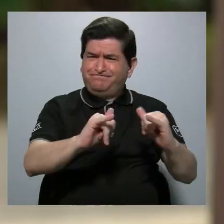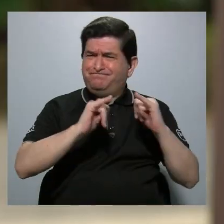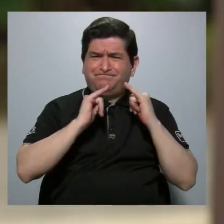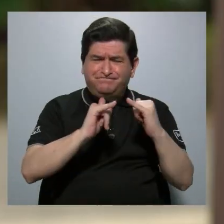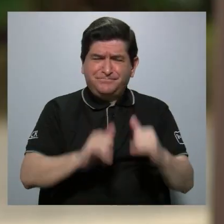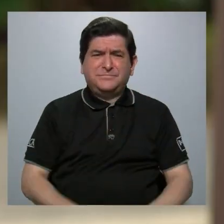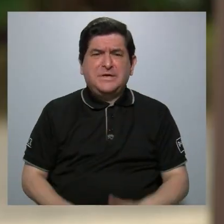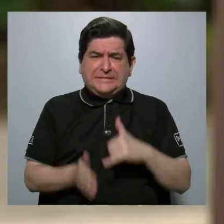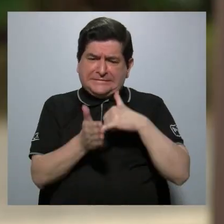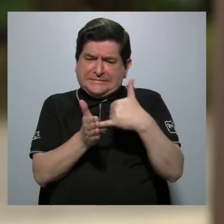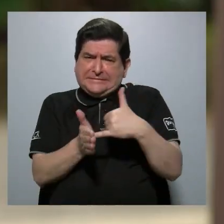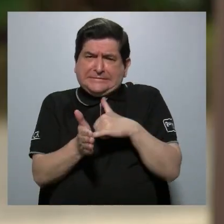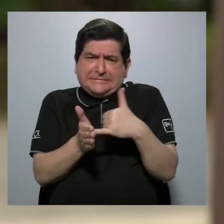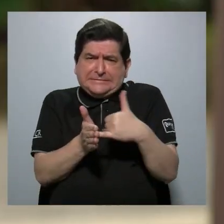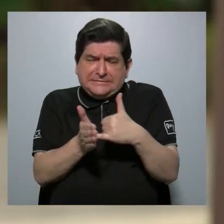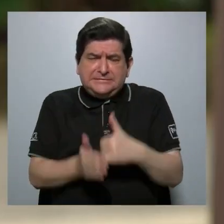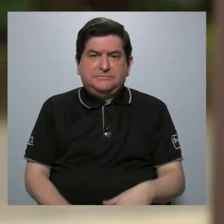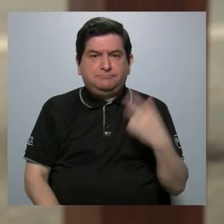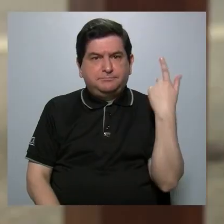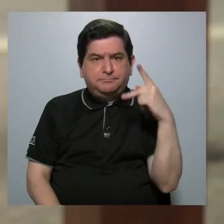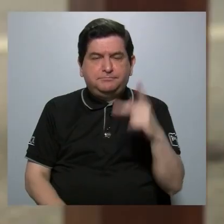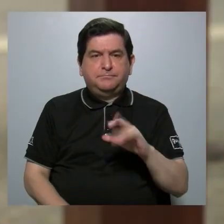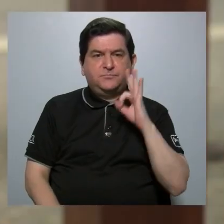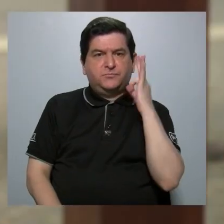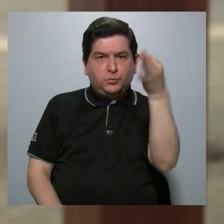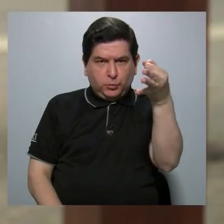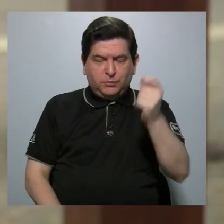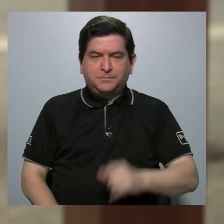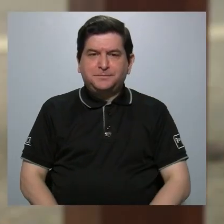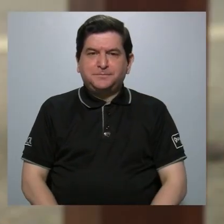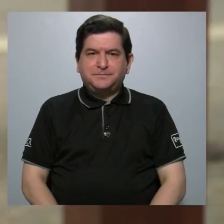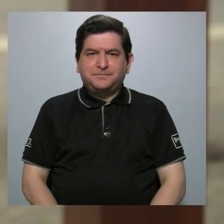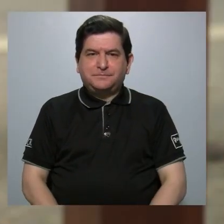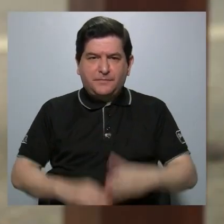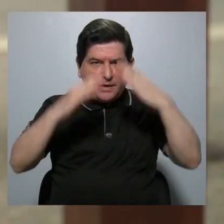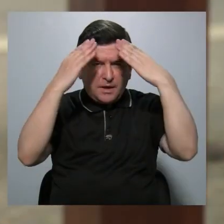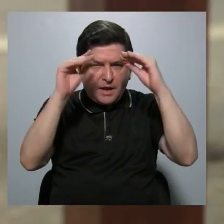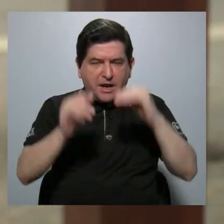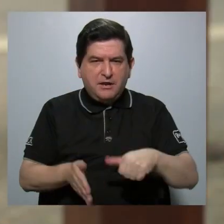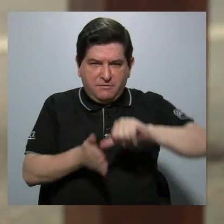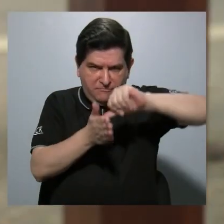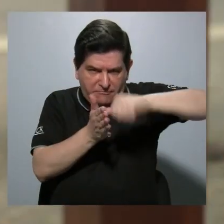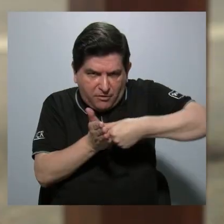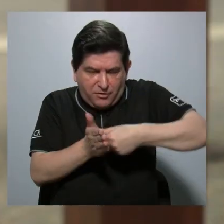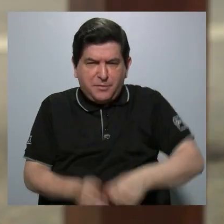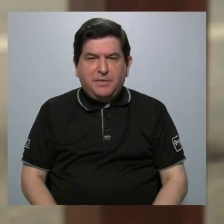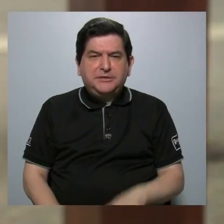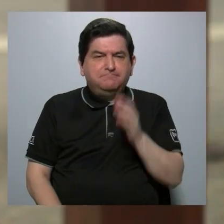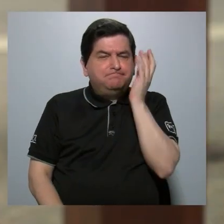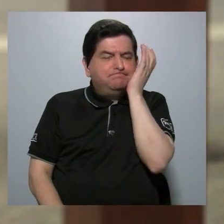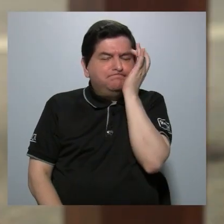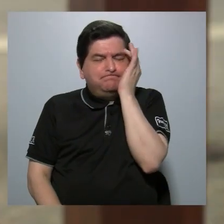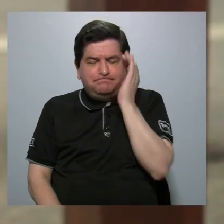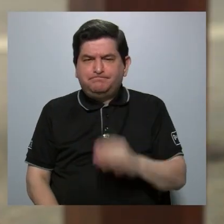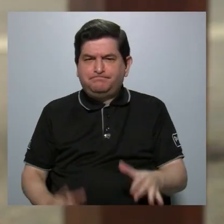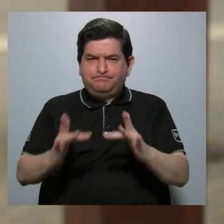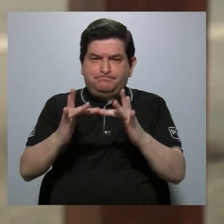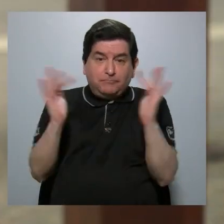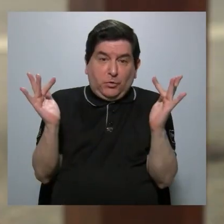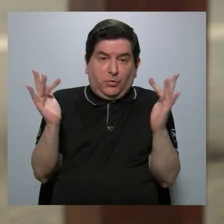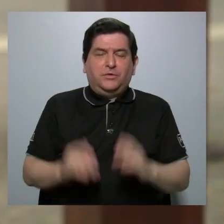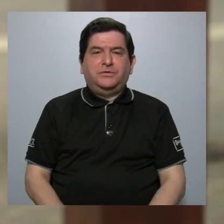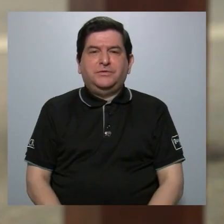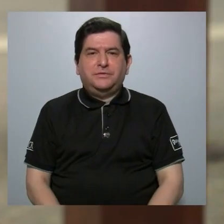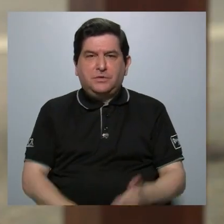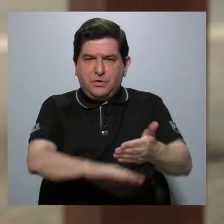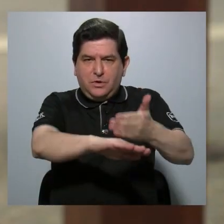y vulnerabilidades que amenazan el futuro. El informe subraya una preocupante desconexión entre el